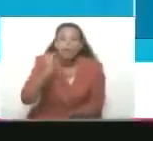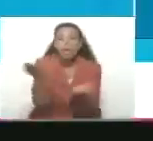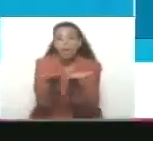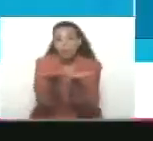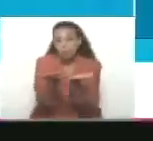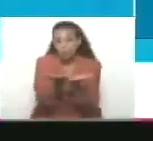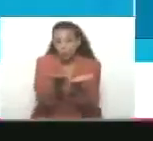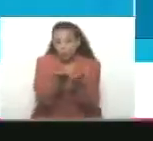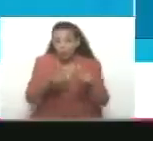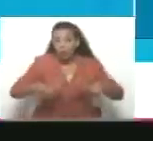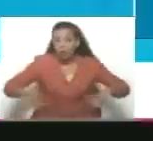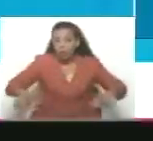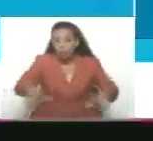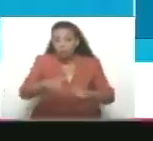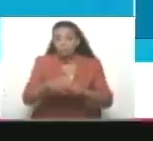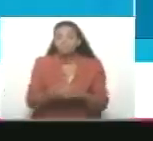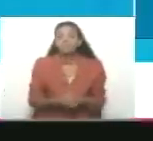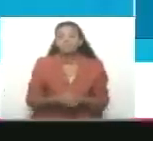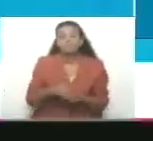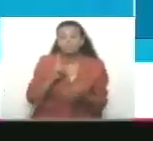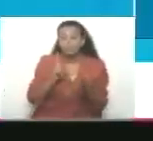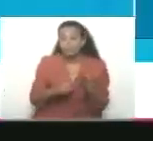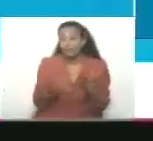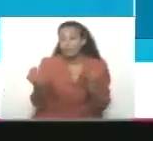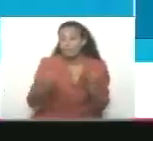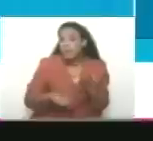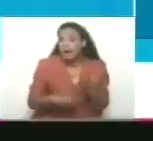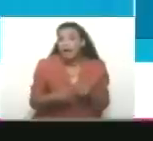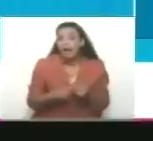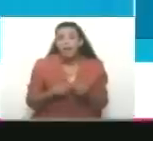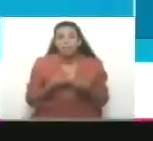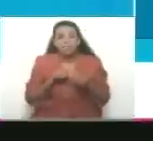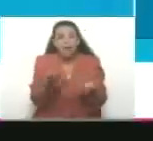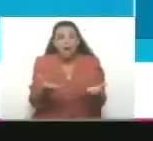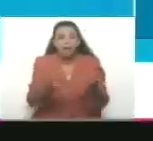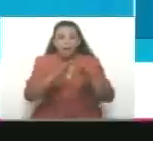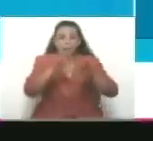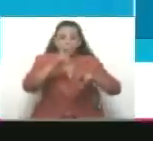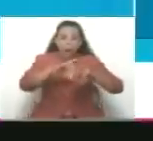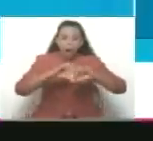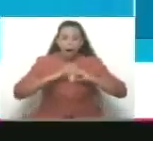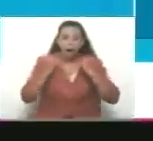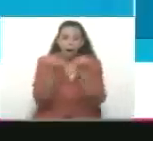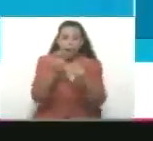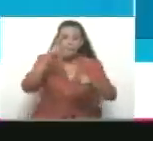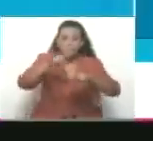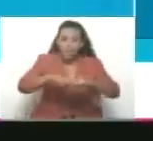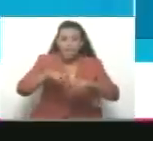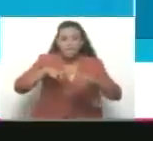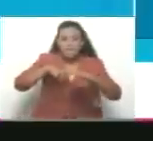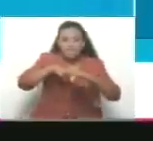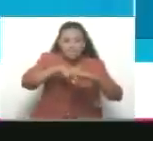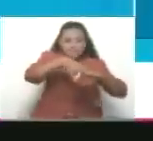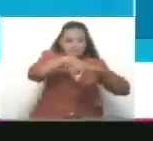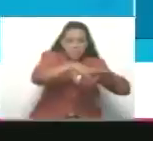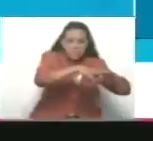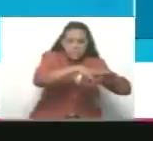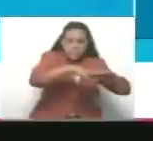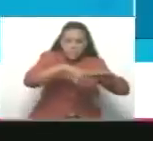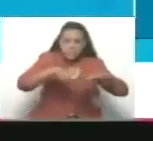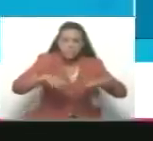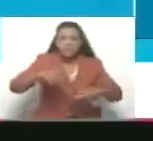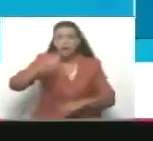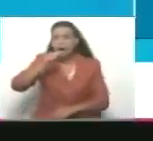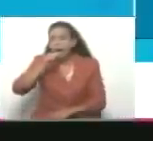en la escuela y aparte de la dotación mobiliario en aulas como mesa silla o sea filtros para